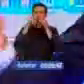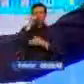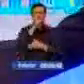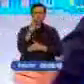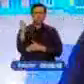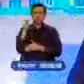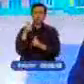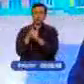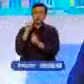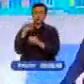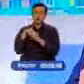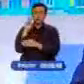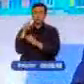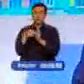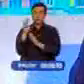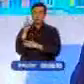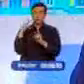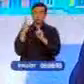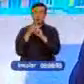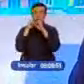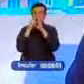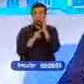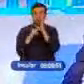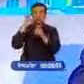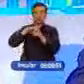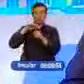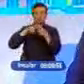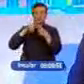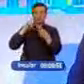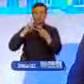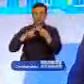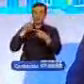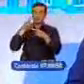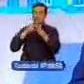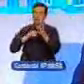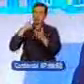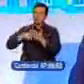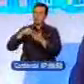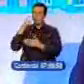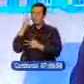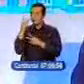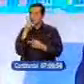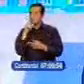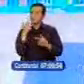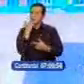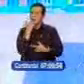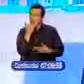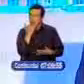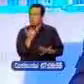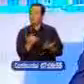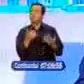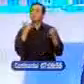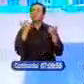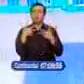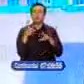de cara a las elecciones del 2017. Primero, el registro electoral, sentándonos con el registro civil, viendo las inconsistencias y obviamente